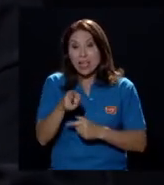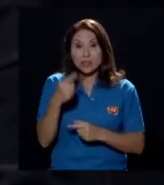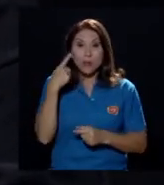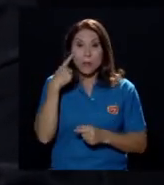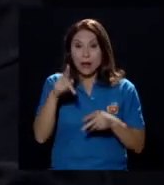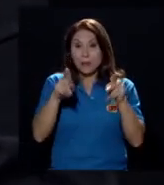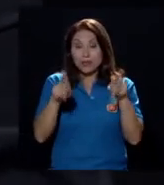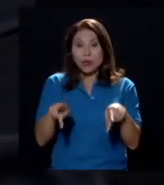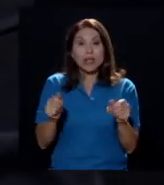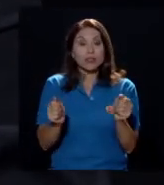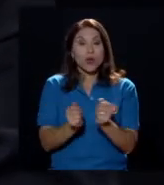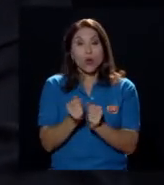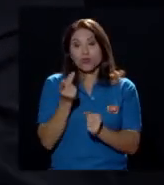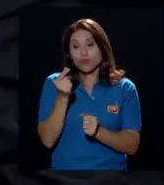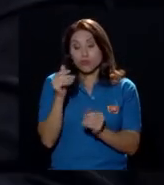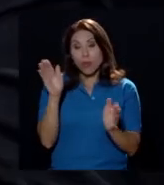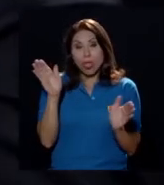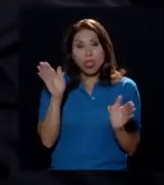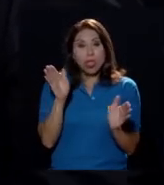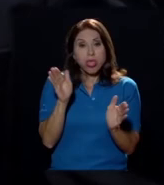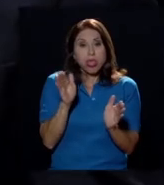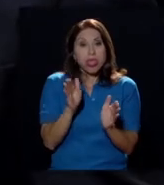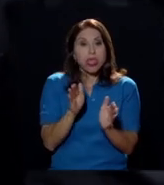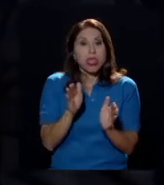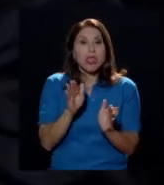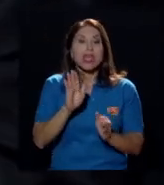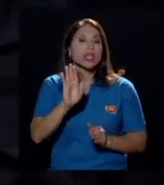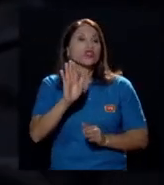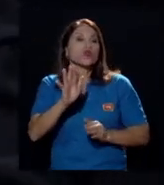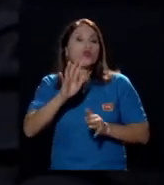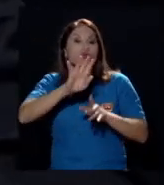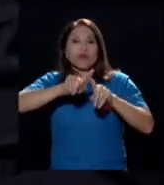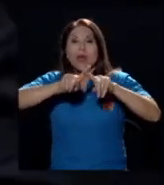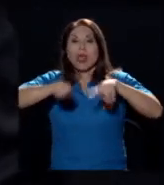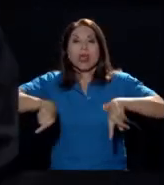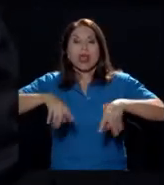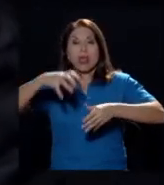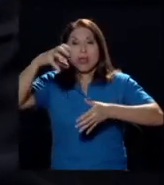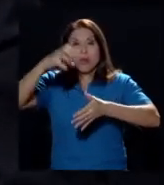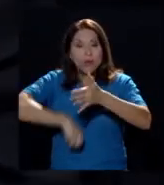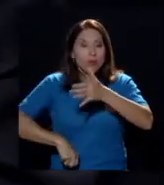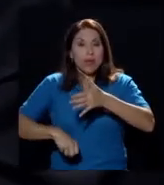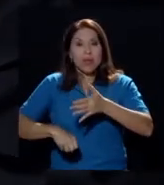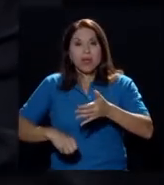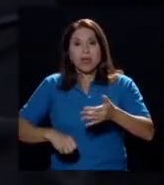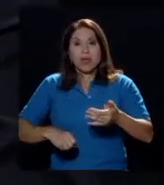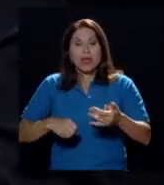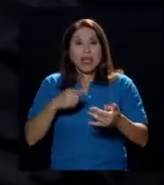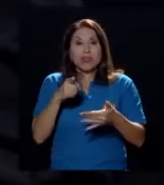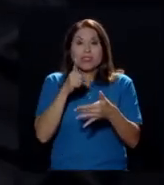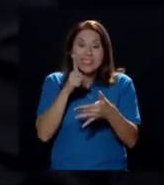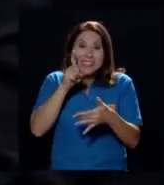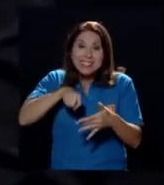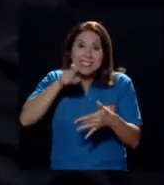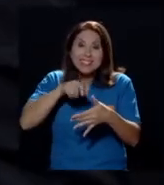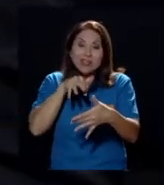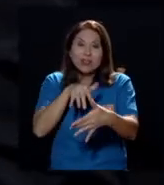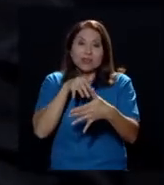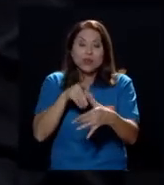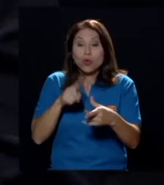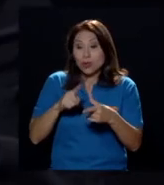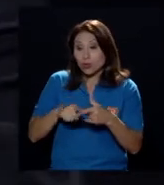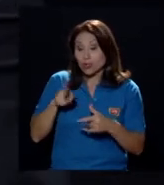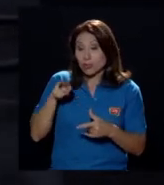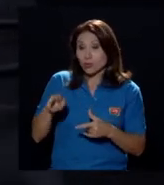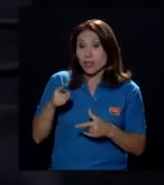desgrabaciones empezaron hasta los 10 años. O sea, usted hace un estudio que todavía no hay desgrabación ni de lácteos ni de arroz. Entonces, no se pueden ver,